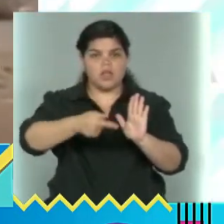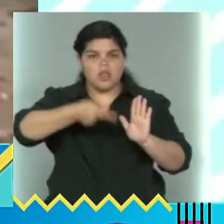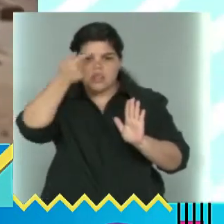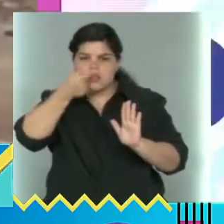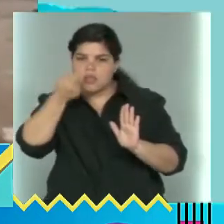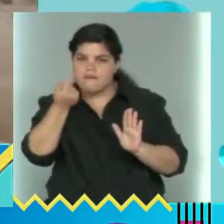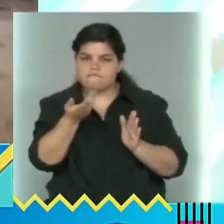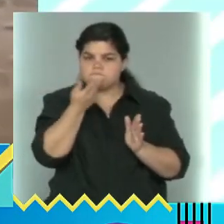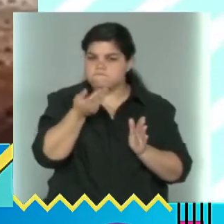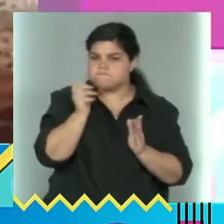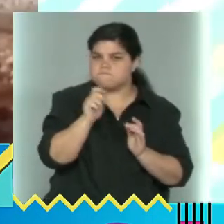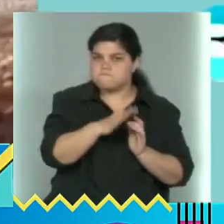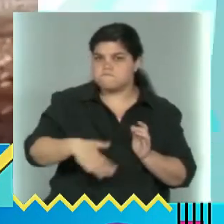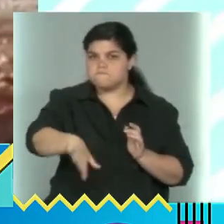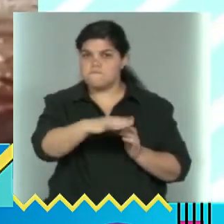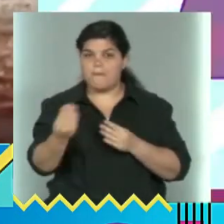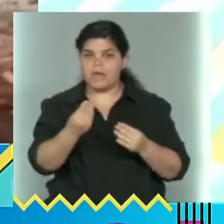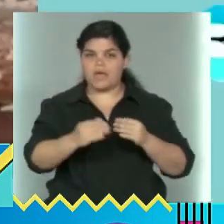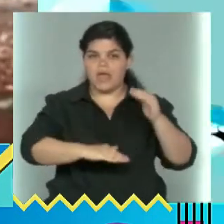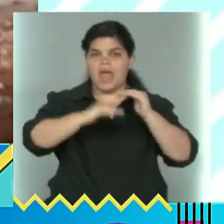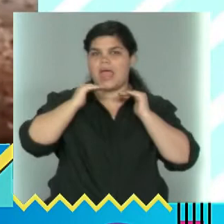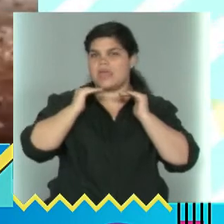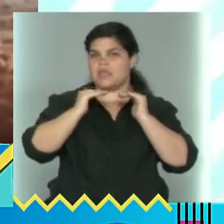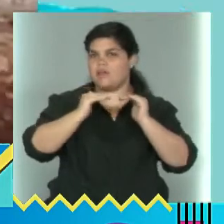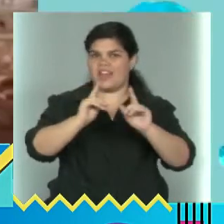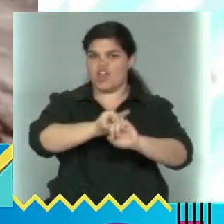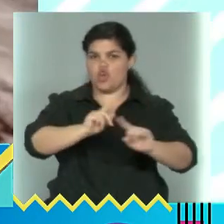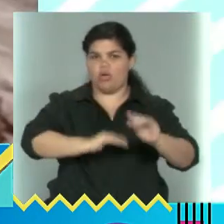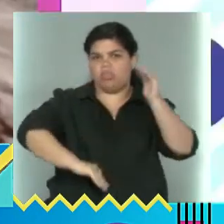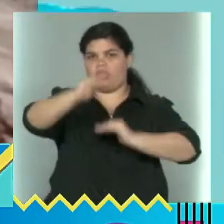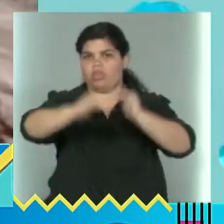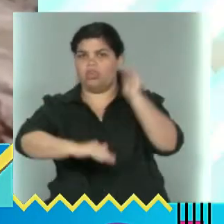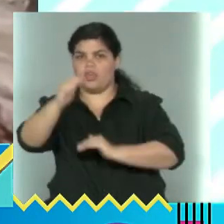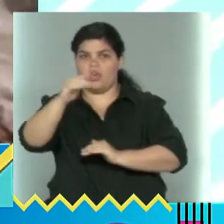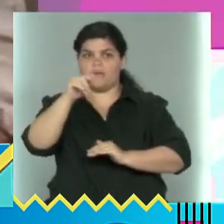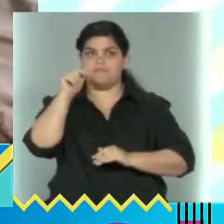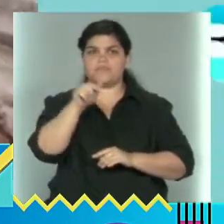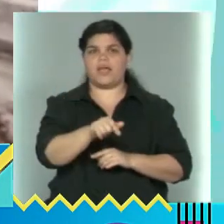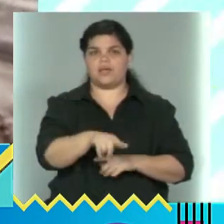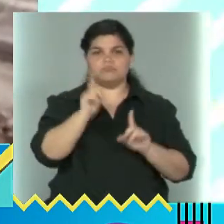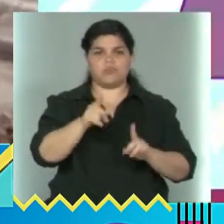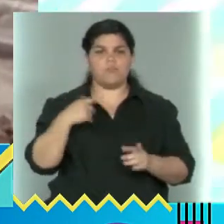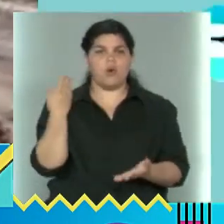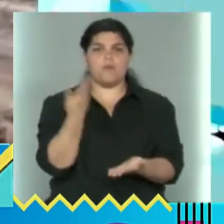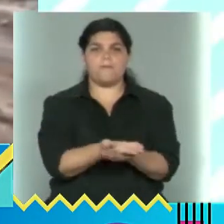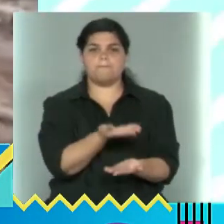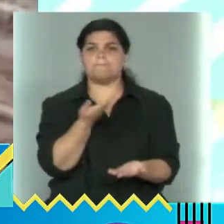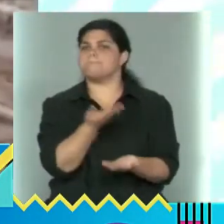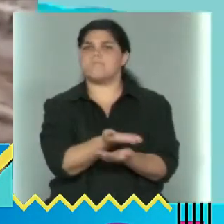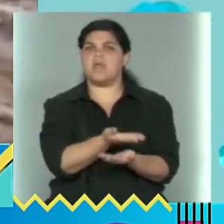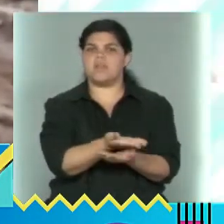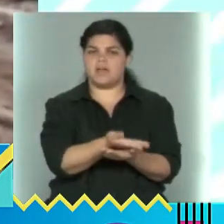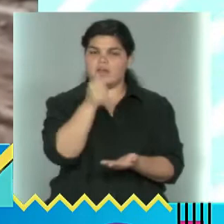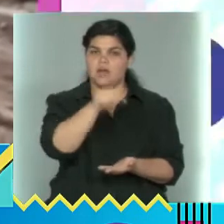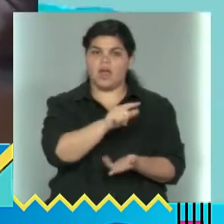que se desestabilice y no se, que pase de ser de levantamientos para exigir reformas a una guerra